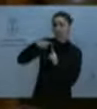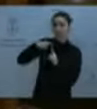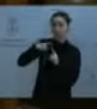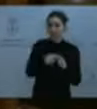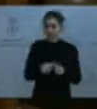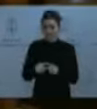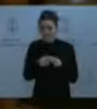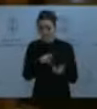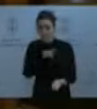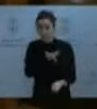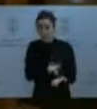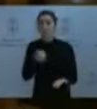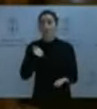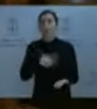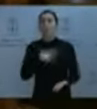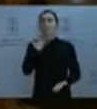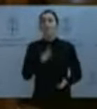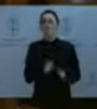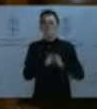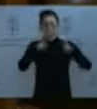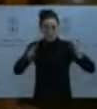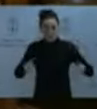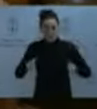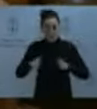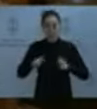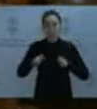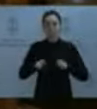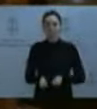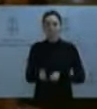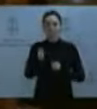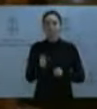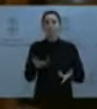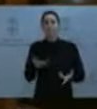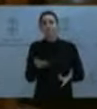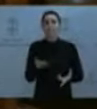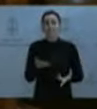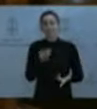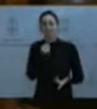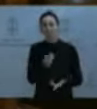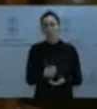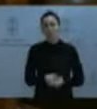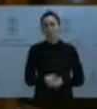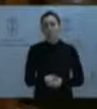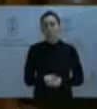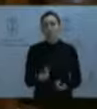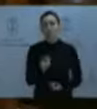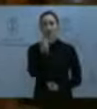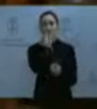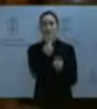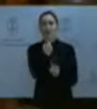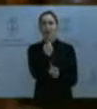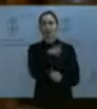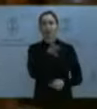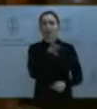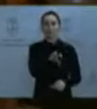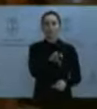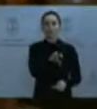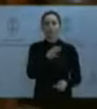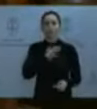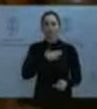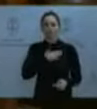Es decir, es un condicionante muy complicado. Algún Estado miembro nos tiene que ceder ahora, después de cerrar la negociación, cupo de merluza y además